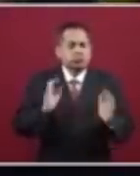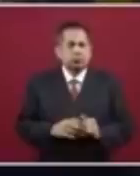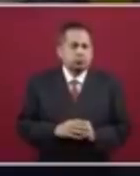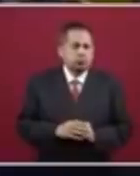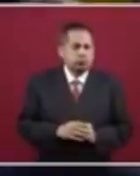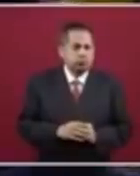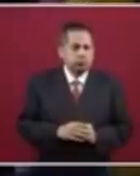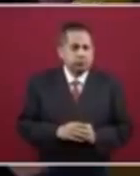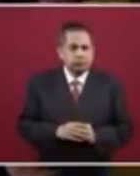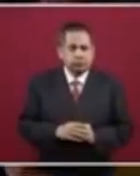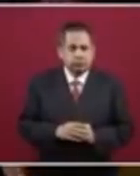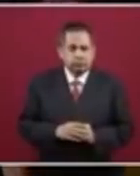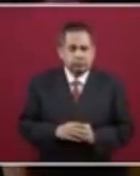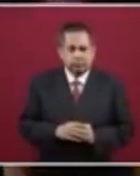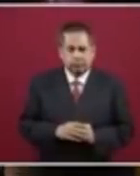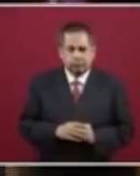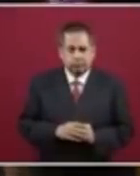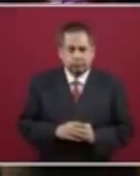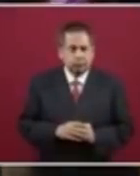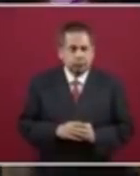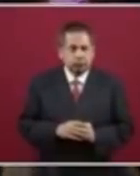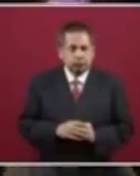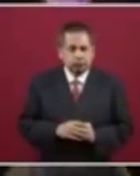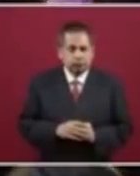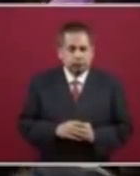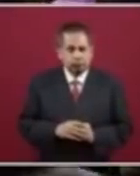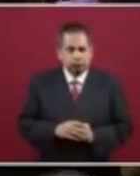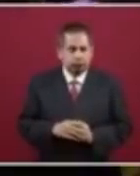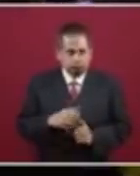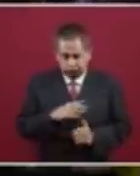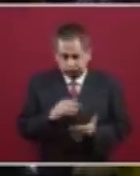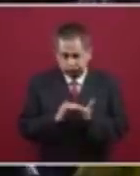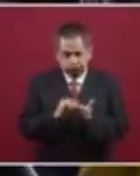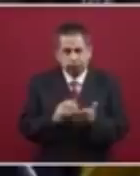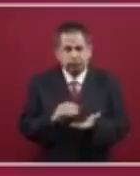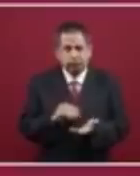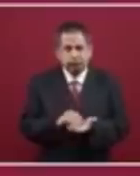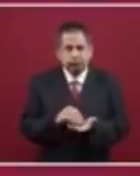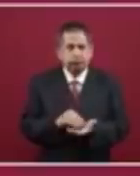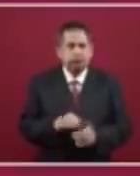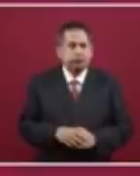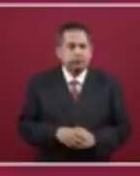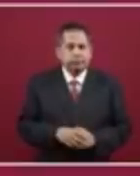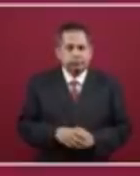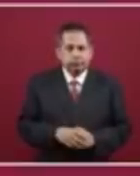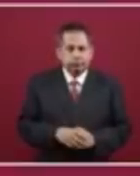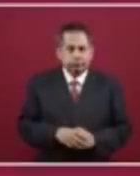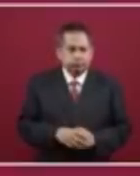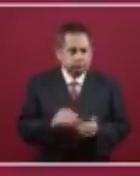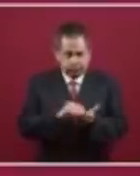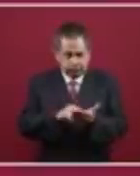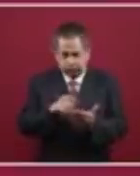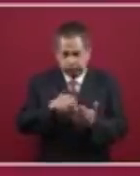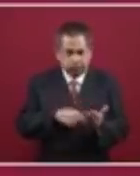aunque todavía no está decidido, se repondrá el proceso legislativo y confía en que se definirá en un periodo extraordinario de sesiones, que se lleve a cabo